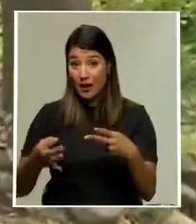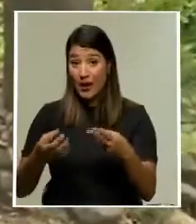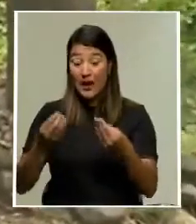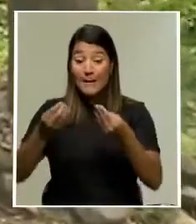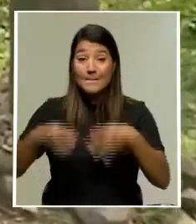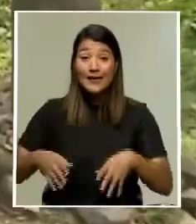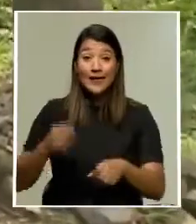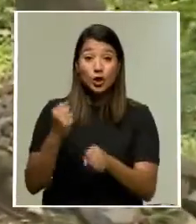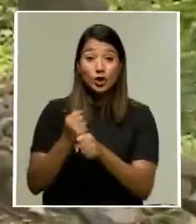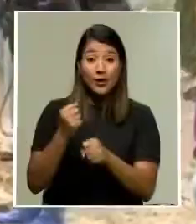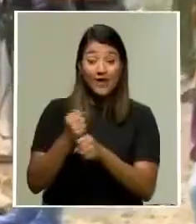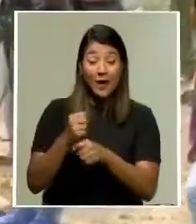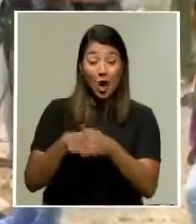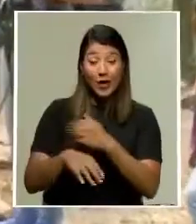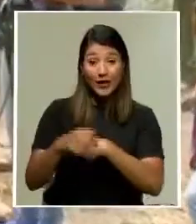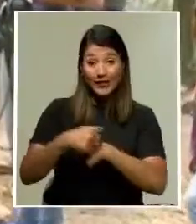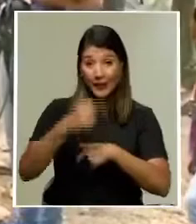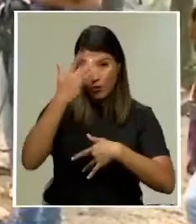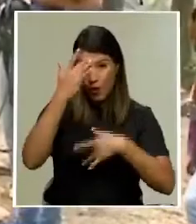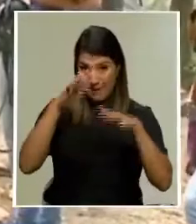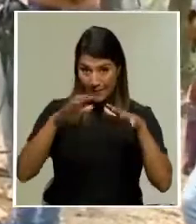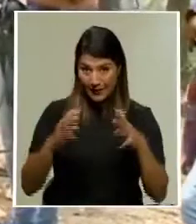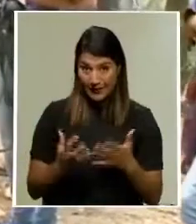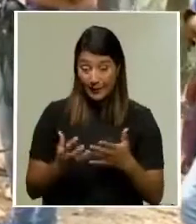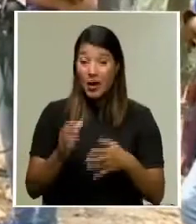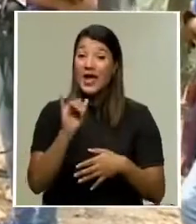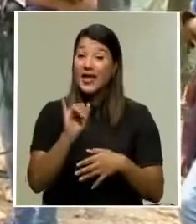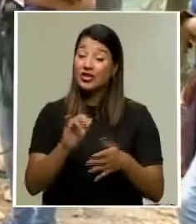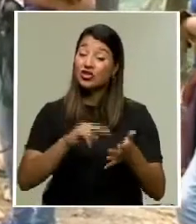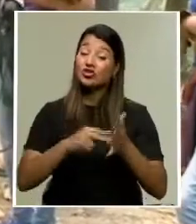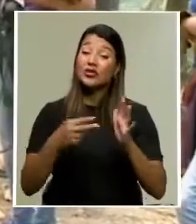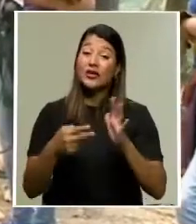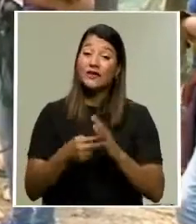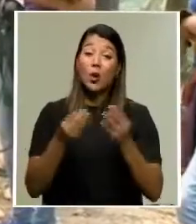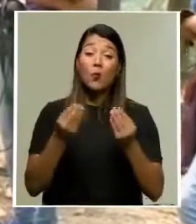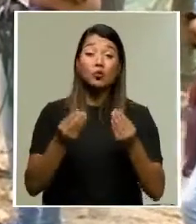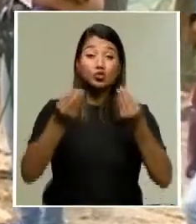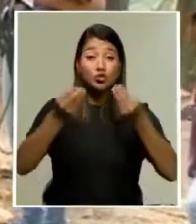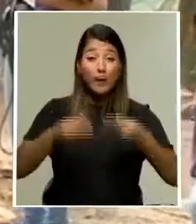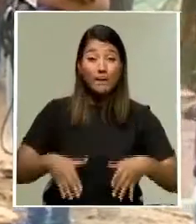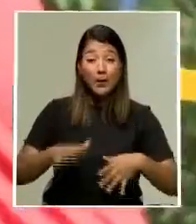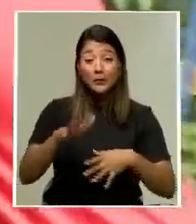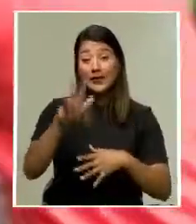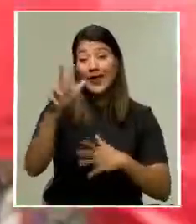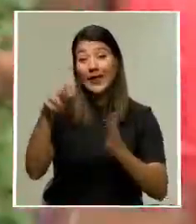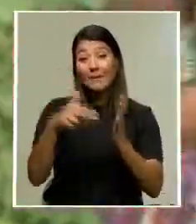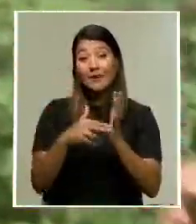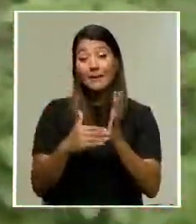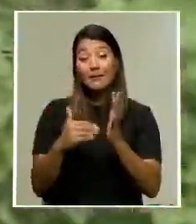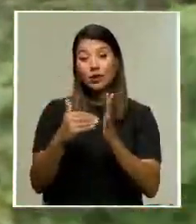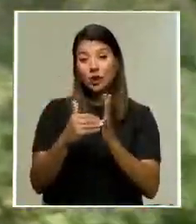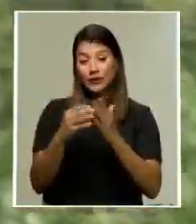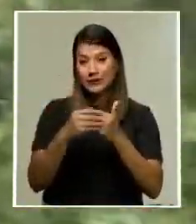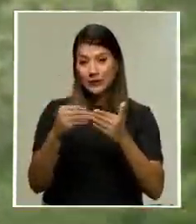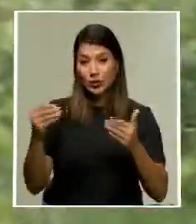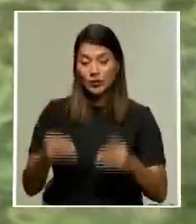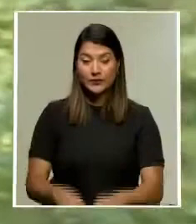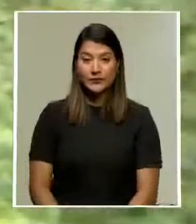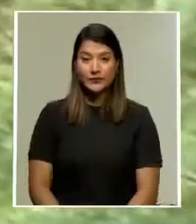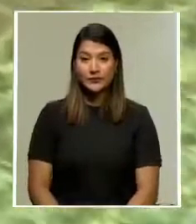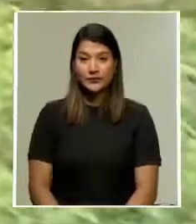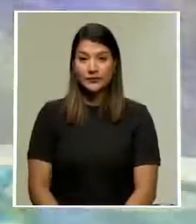empleo durante la pandemia. Esto además generó pérdidas superiores a los $3.000 millones.